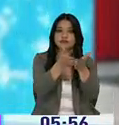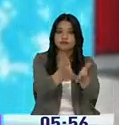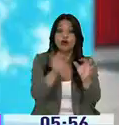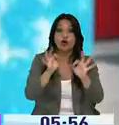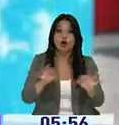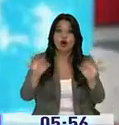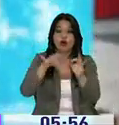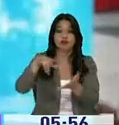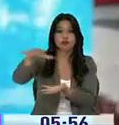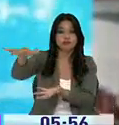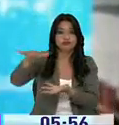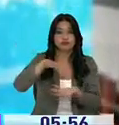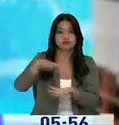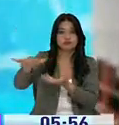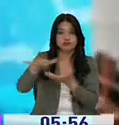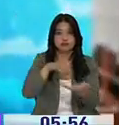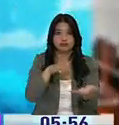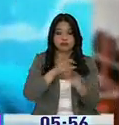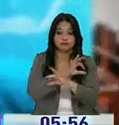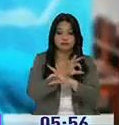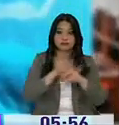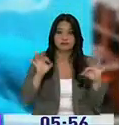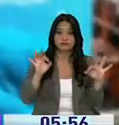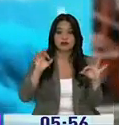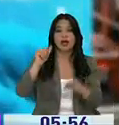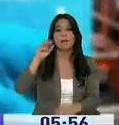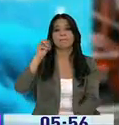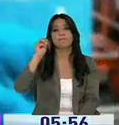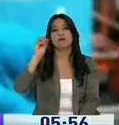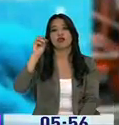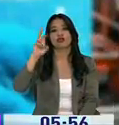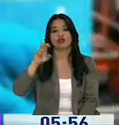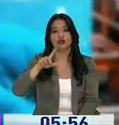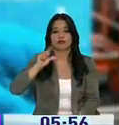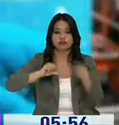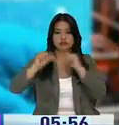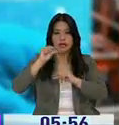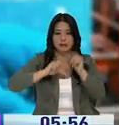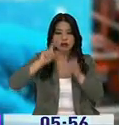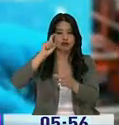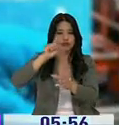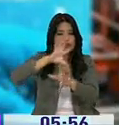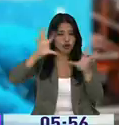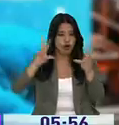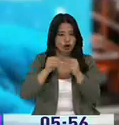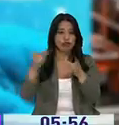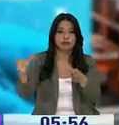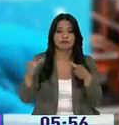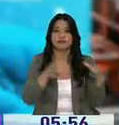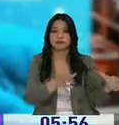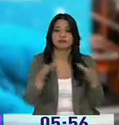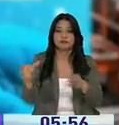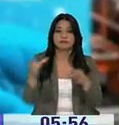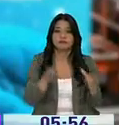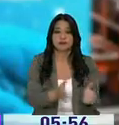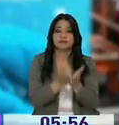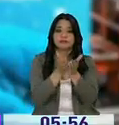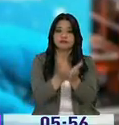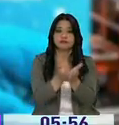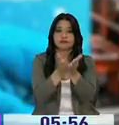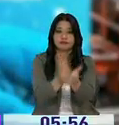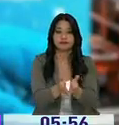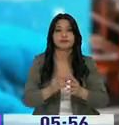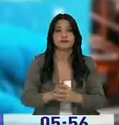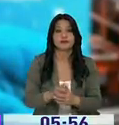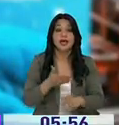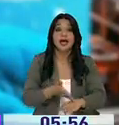naves. Desinfección con amonio cuaternario al 100% de contenedores que ingresan a la instalación portuaria vía marítima, previo